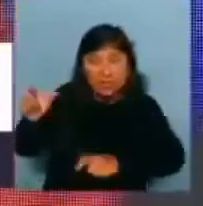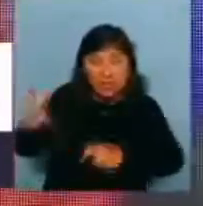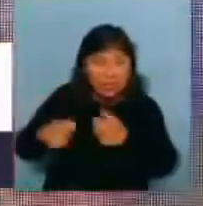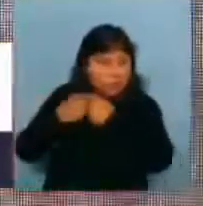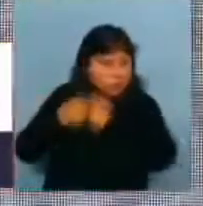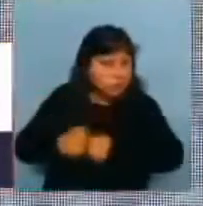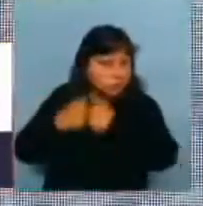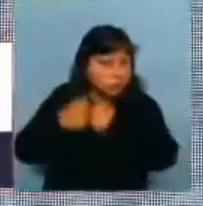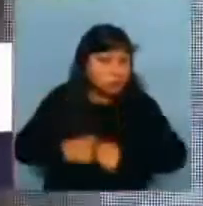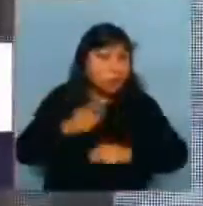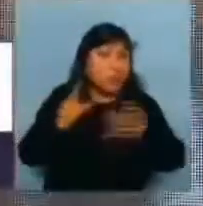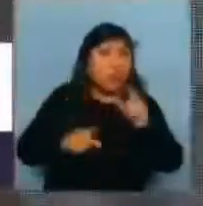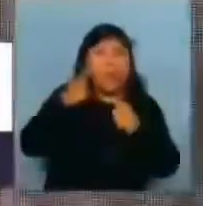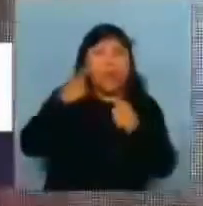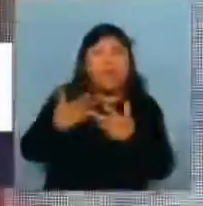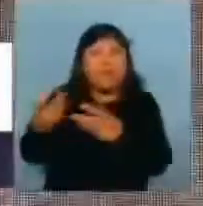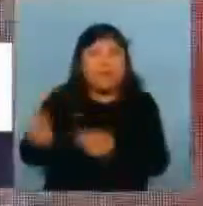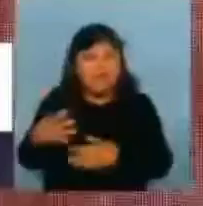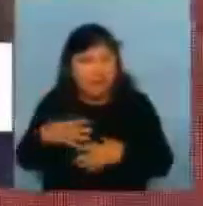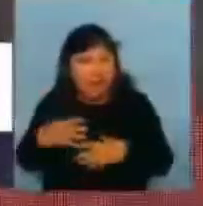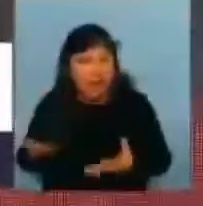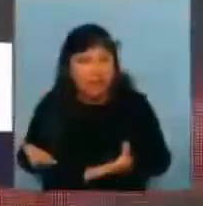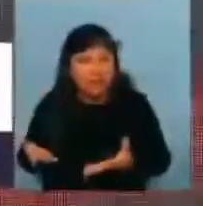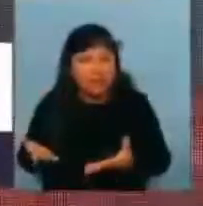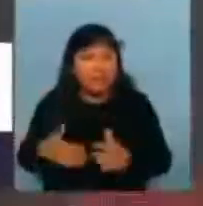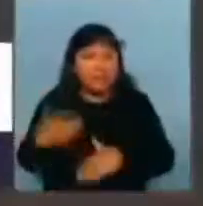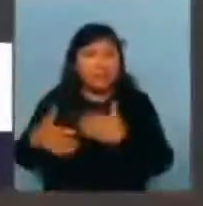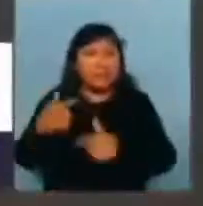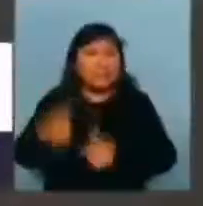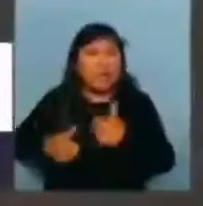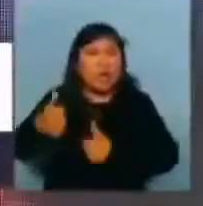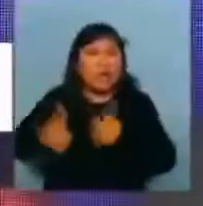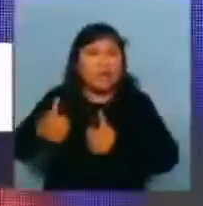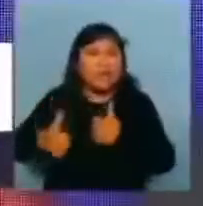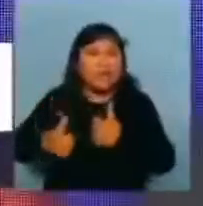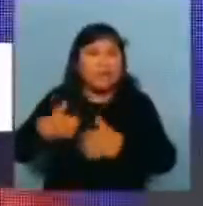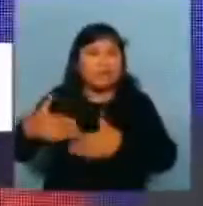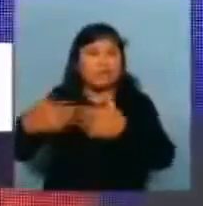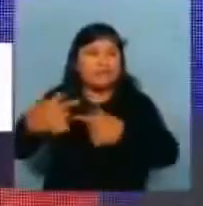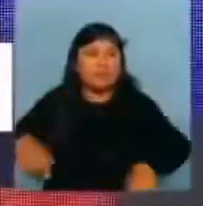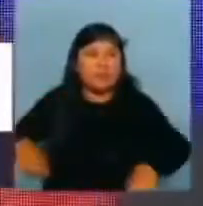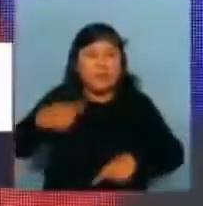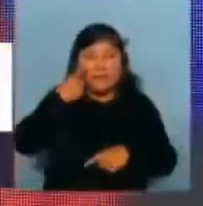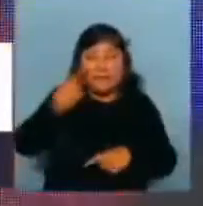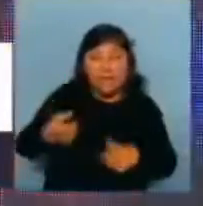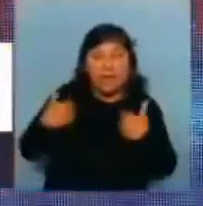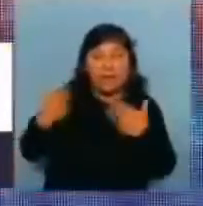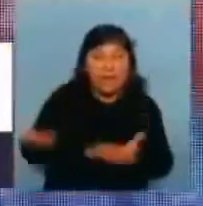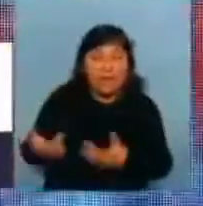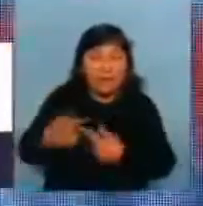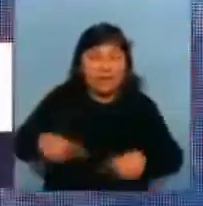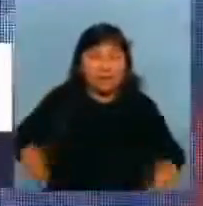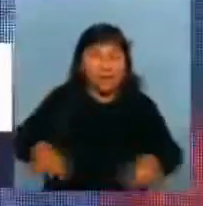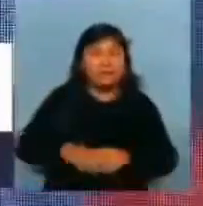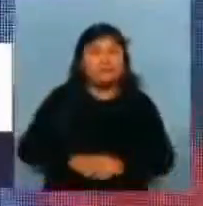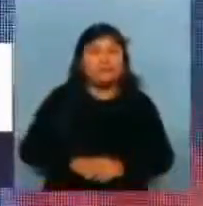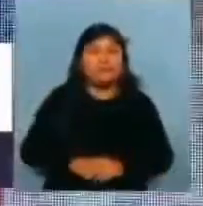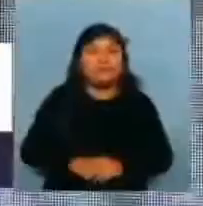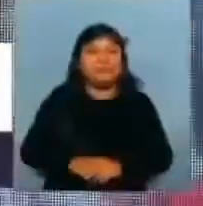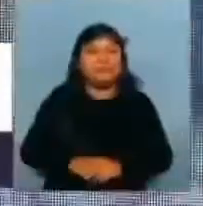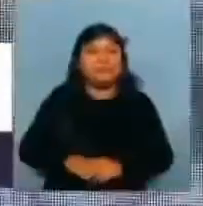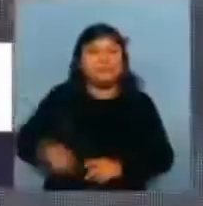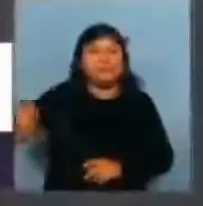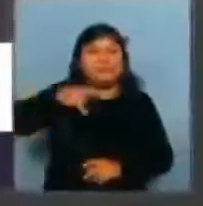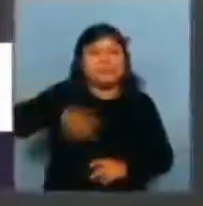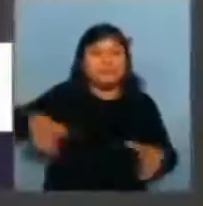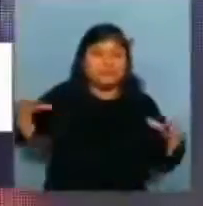no se le dio el suficiente apoyo, no se lo hizo competir lo suficiente, no se le dio el roce ese que necesita, no